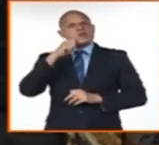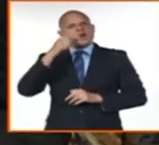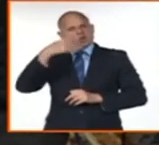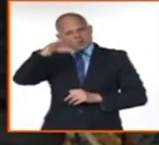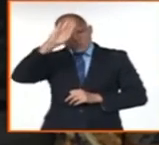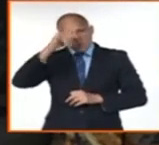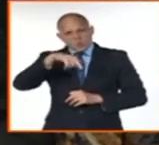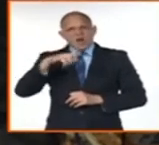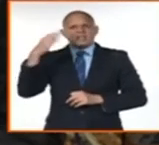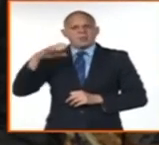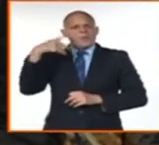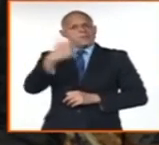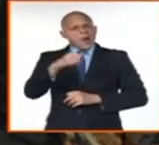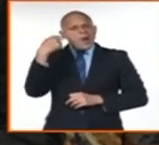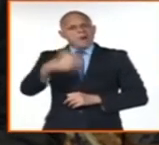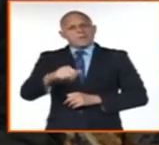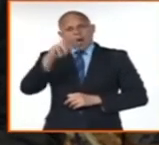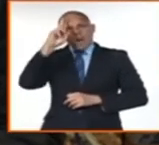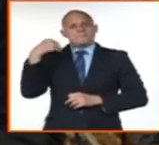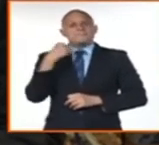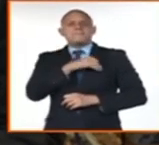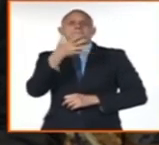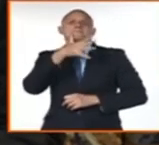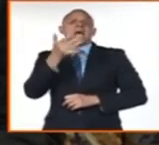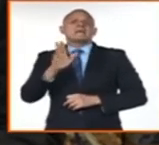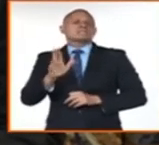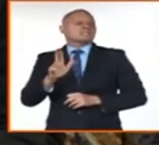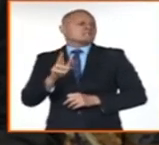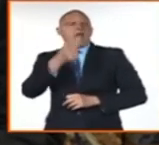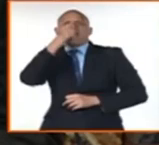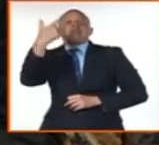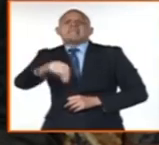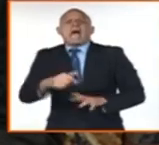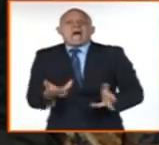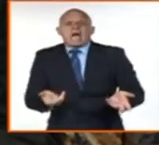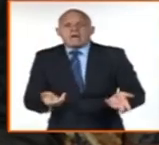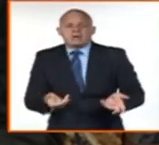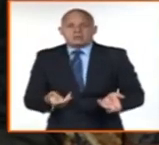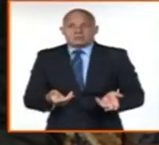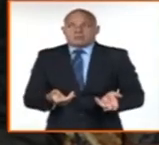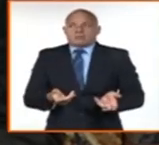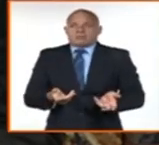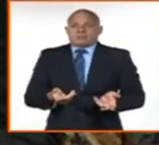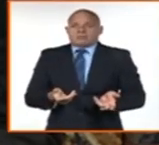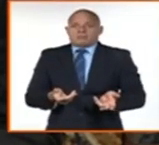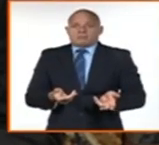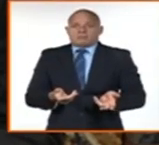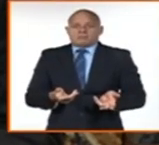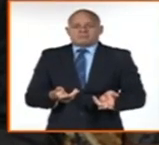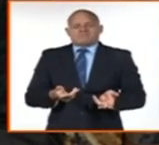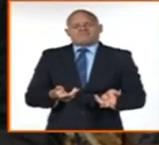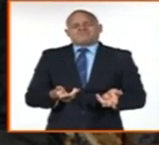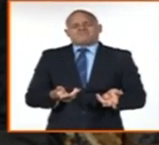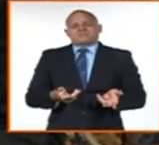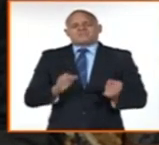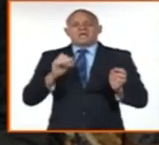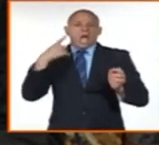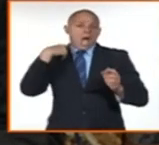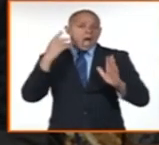Las presiones contra todo un grupo de países y las cosas realmente se nos complicaron, pero terminamos ese año